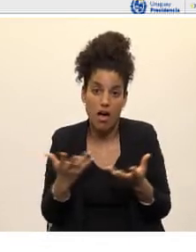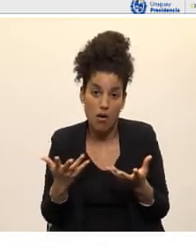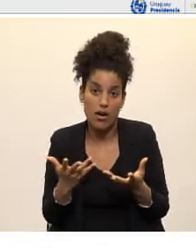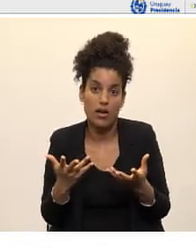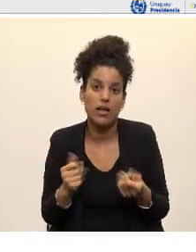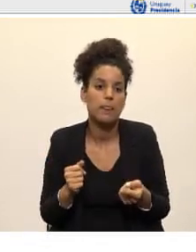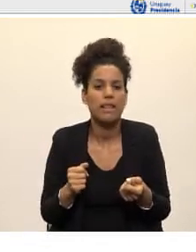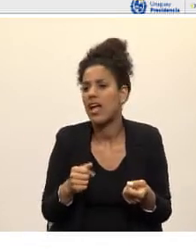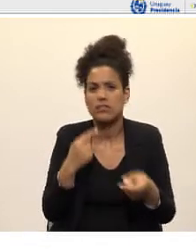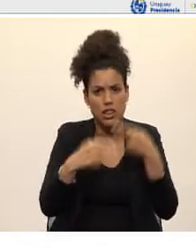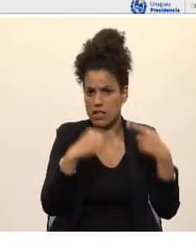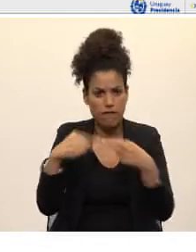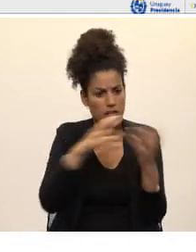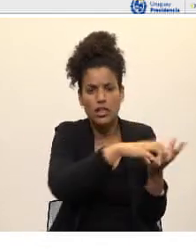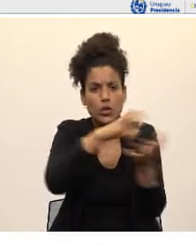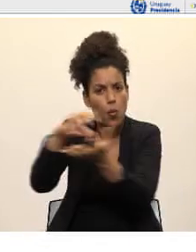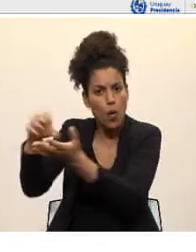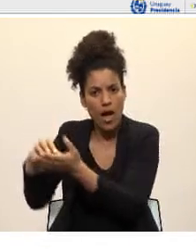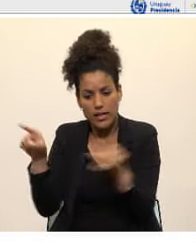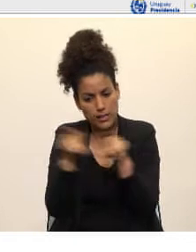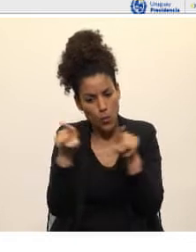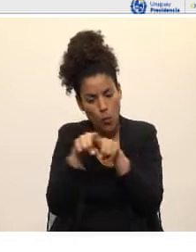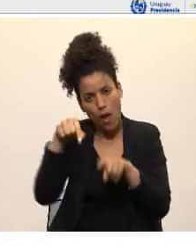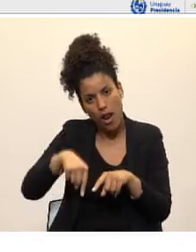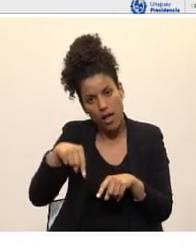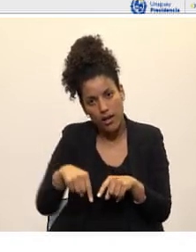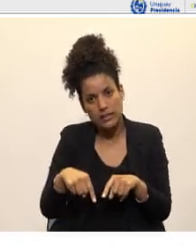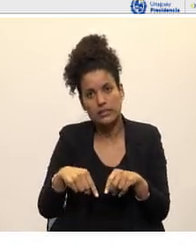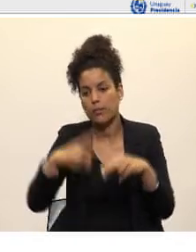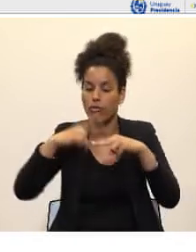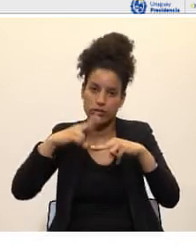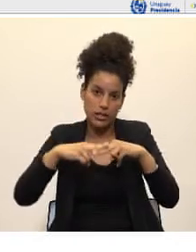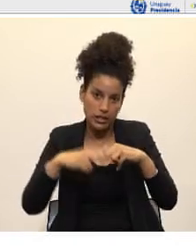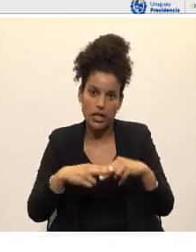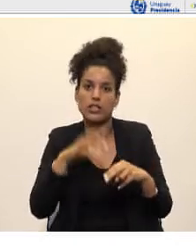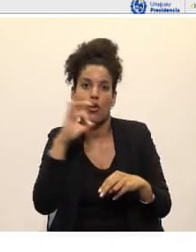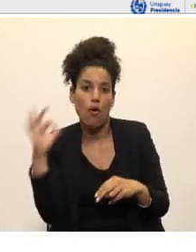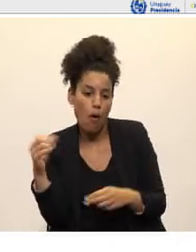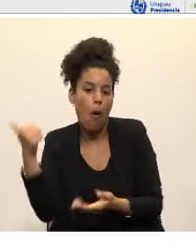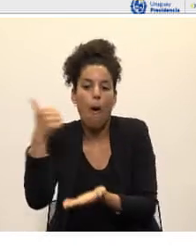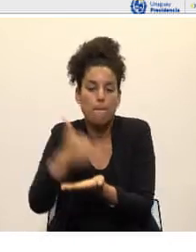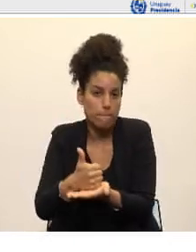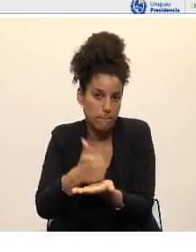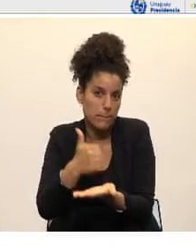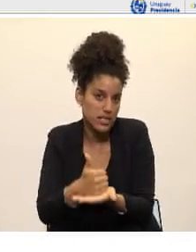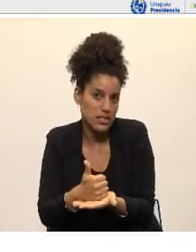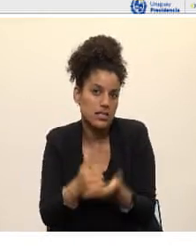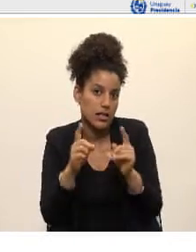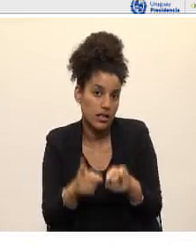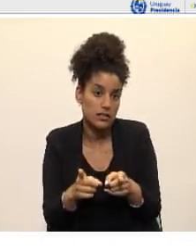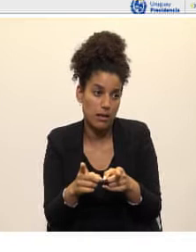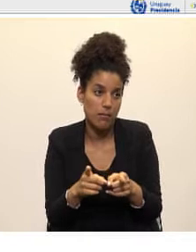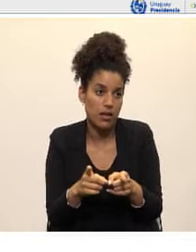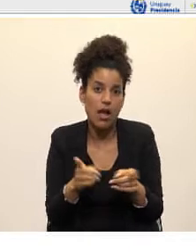muchos espacios como este, virtuales, presenciales, híbridos, puedan contribuir